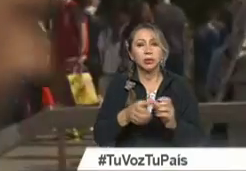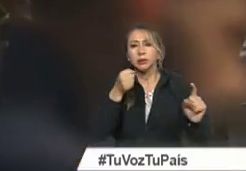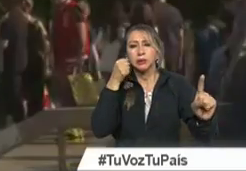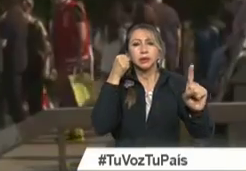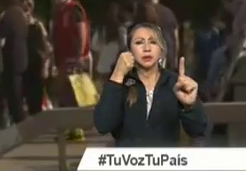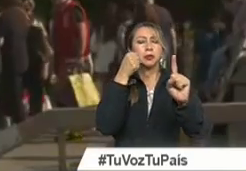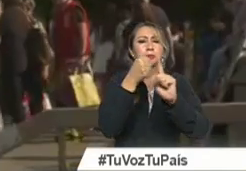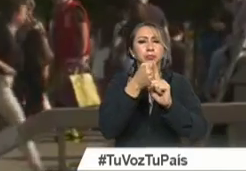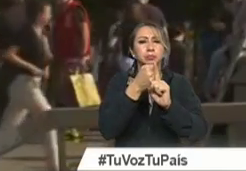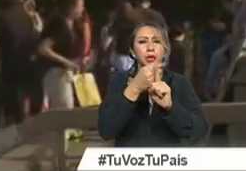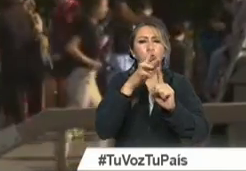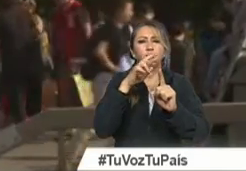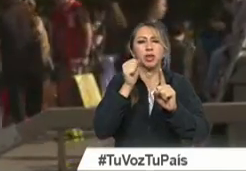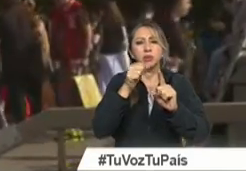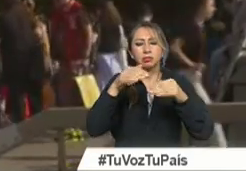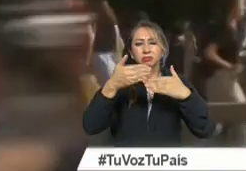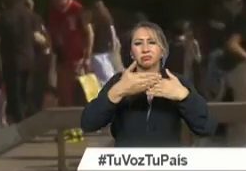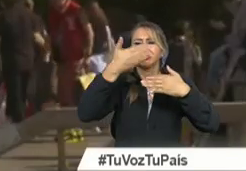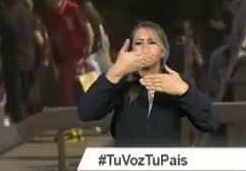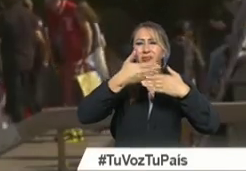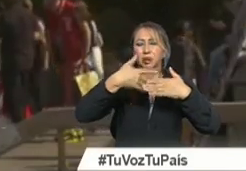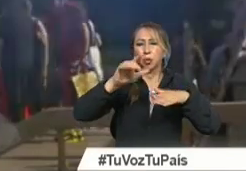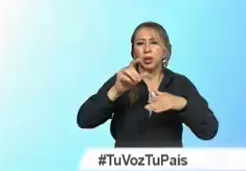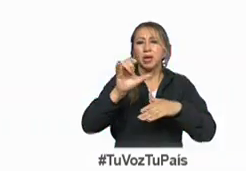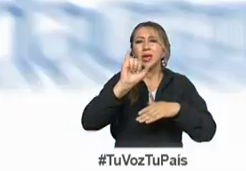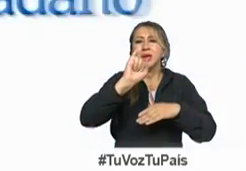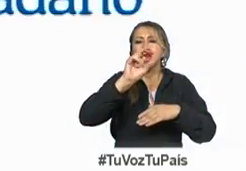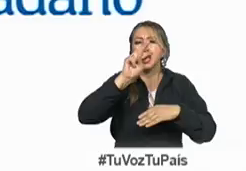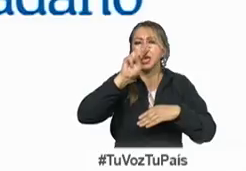del break city en la frontera con irlanda